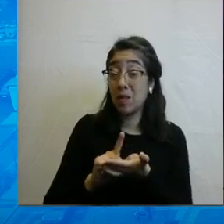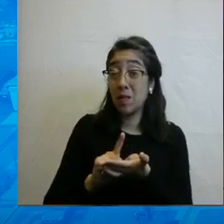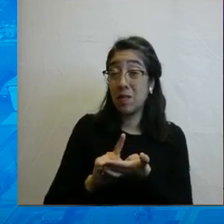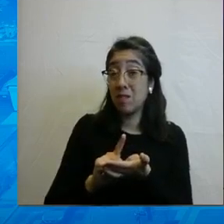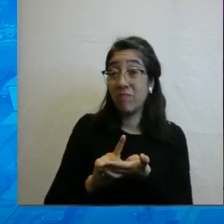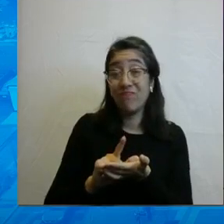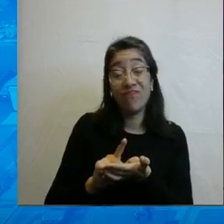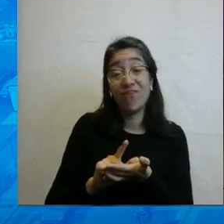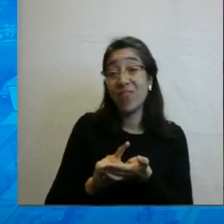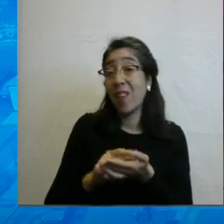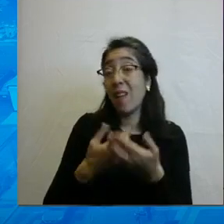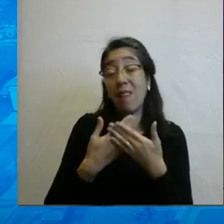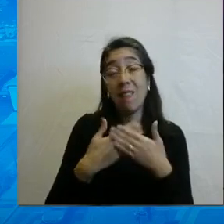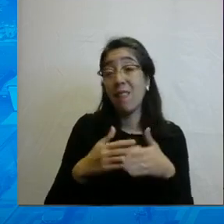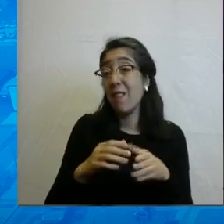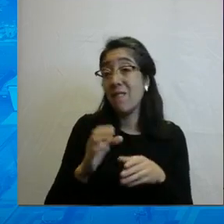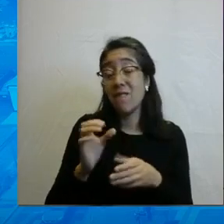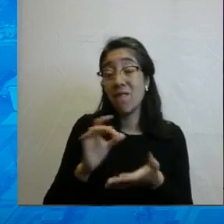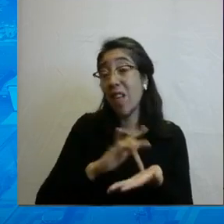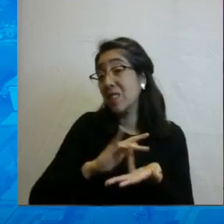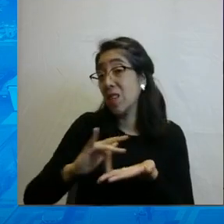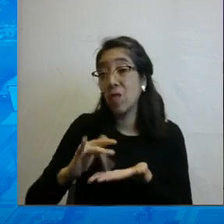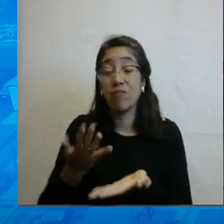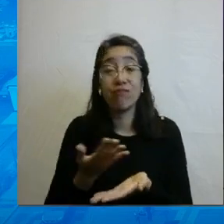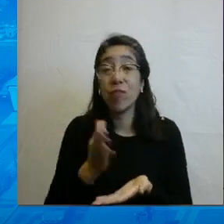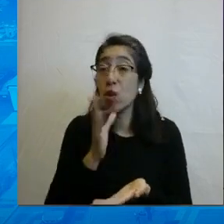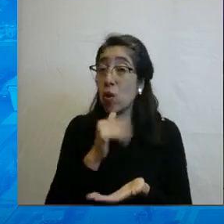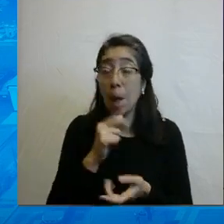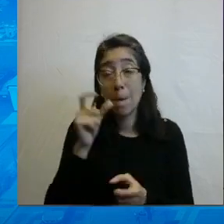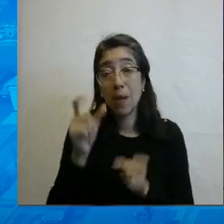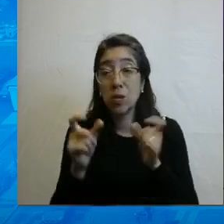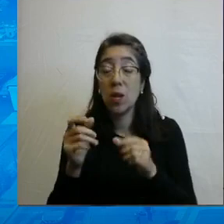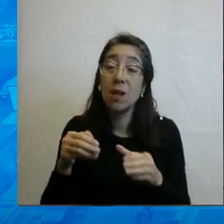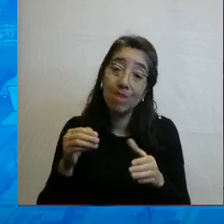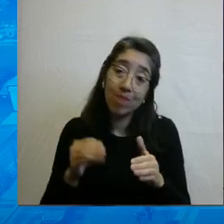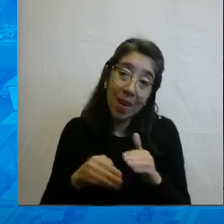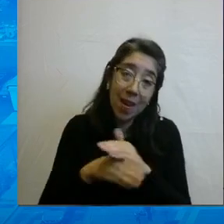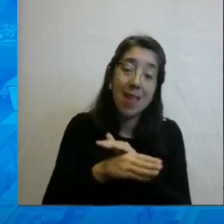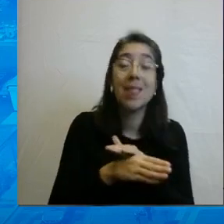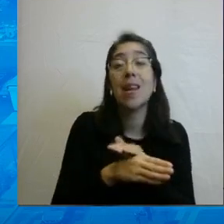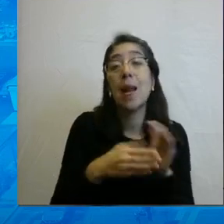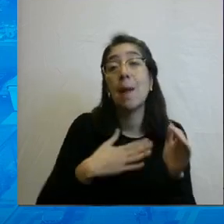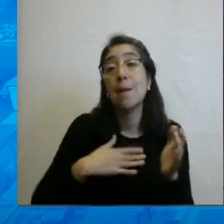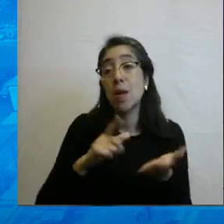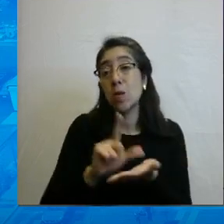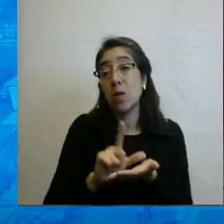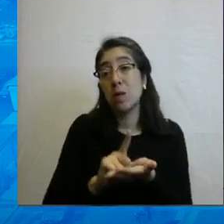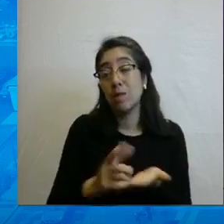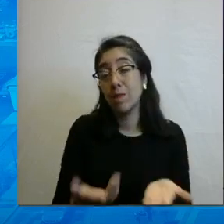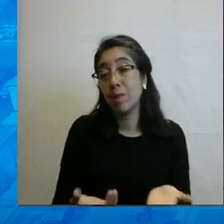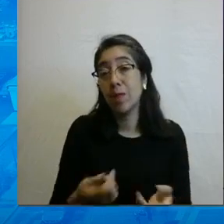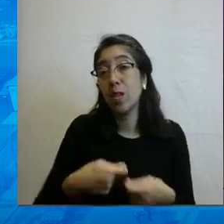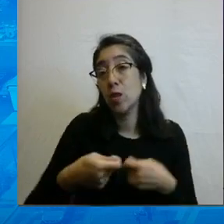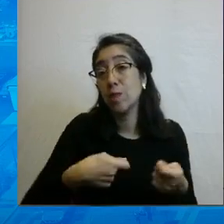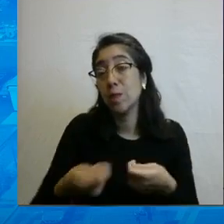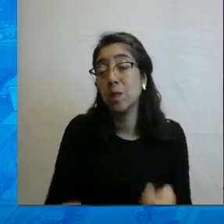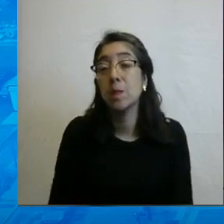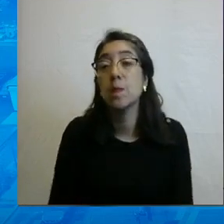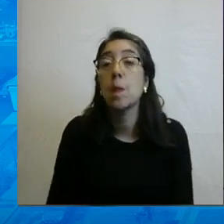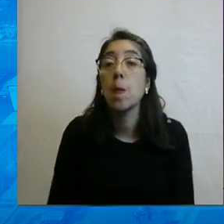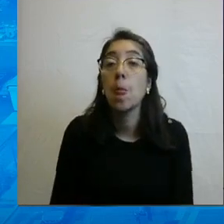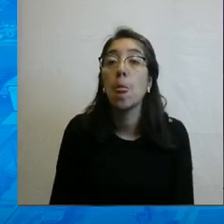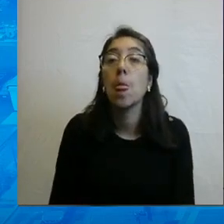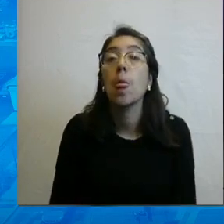y sube lo que los compra arriba de la... Claro, no se entiende, se entiende perfectamente. Claro. Le vamos a dar la palabra